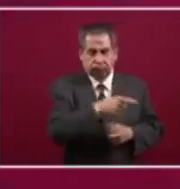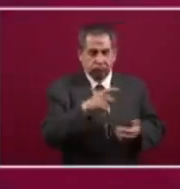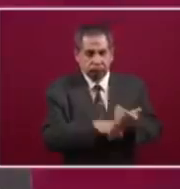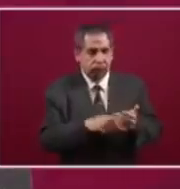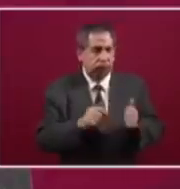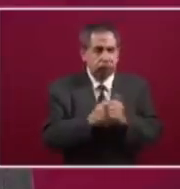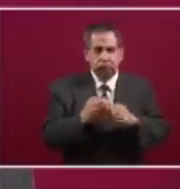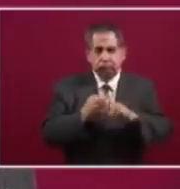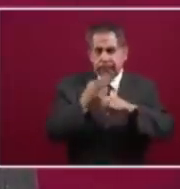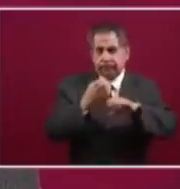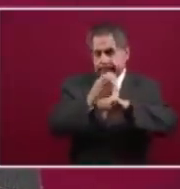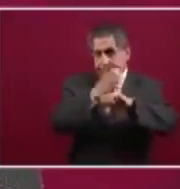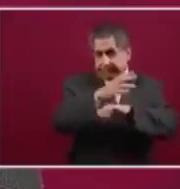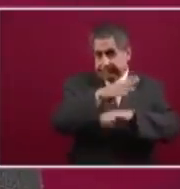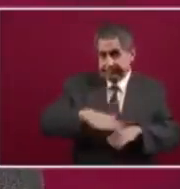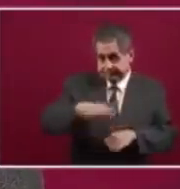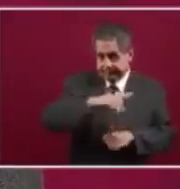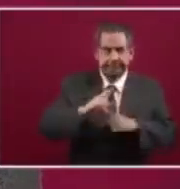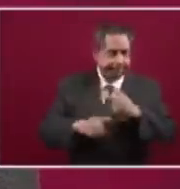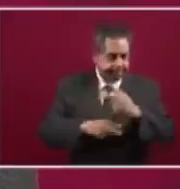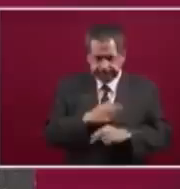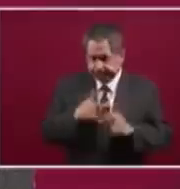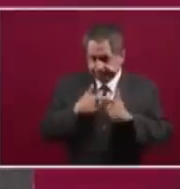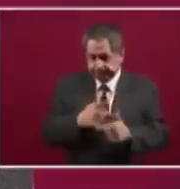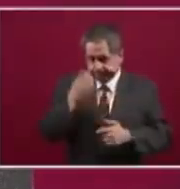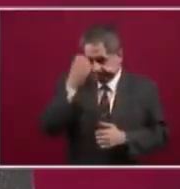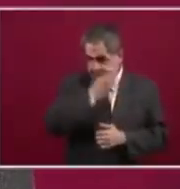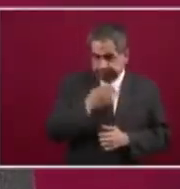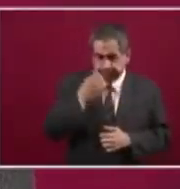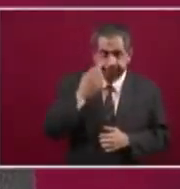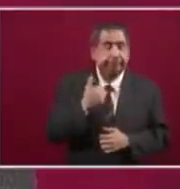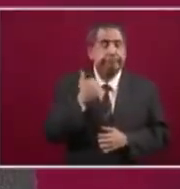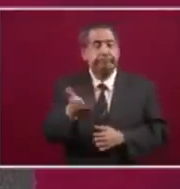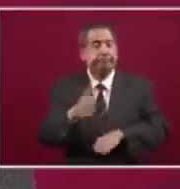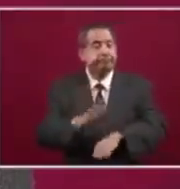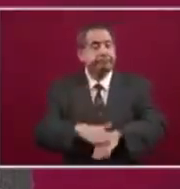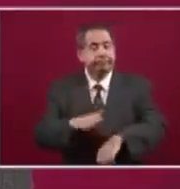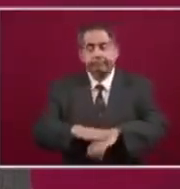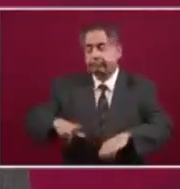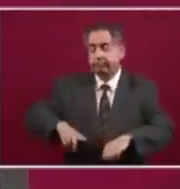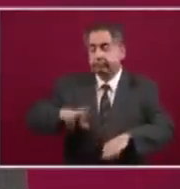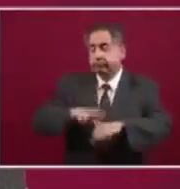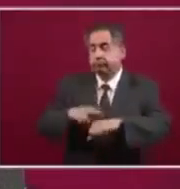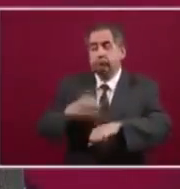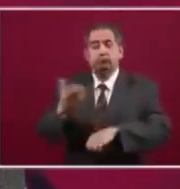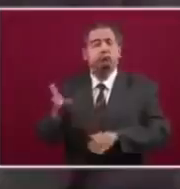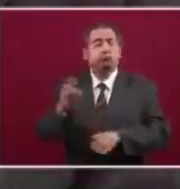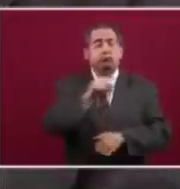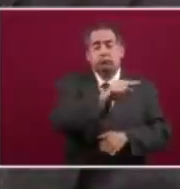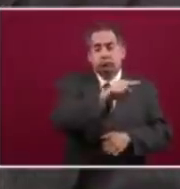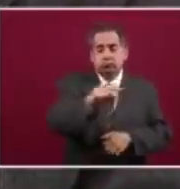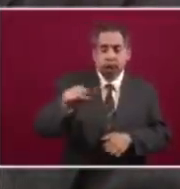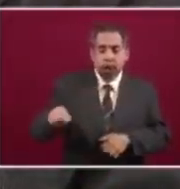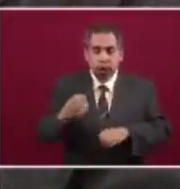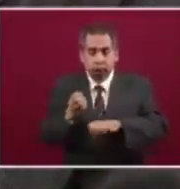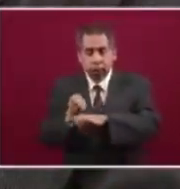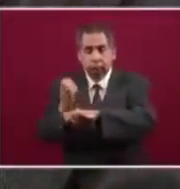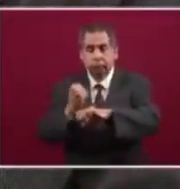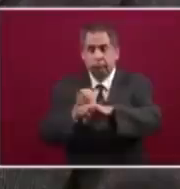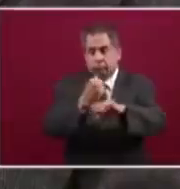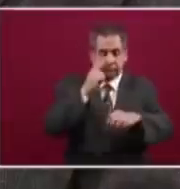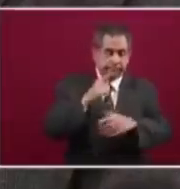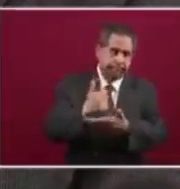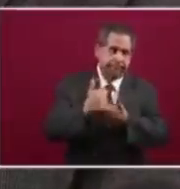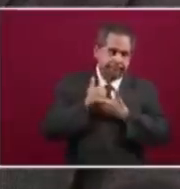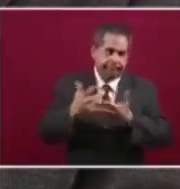autores locales las fiscalías y aquí si hacemos un llamado a los gobernadores los estados a los fiscales en la sentencia del activas para